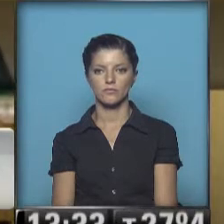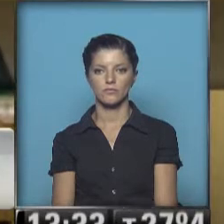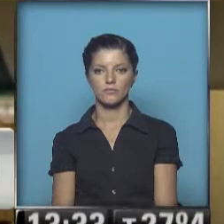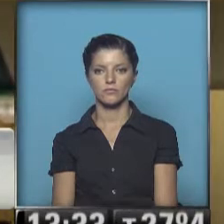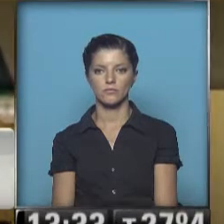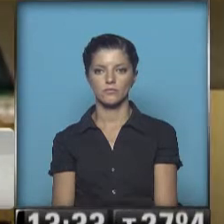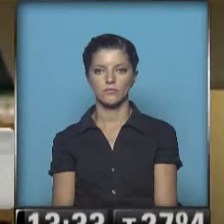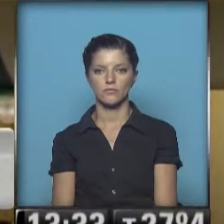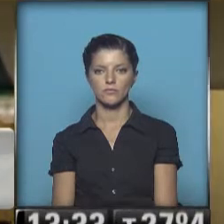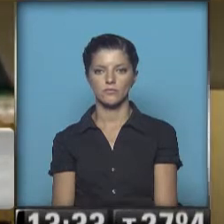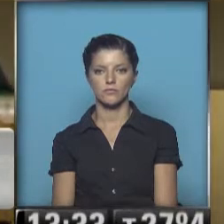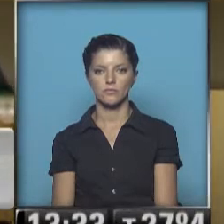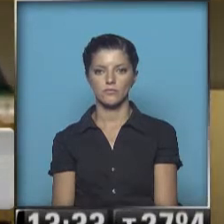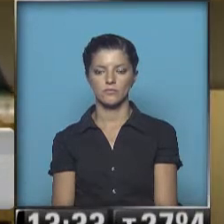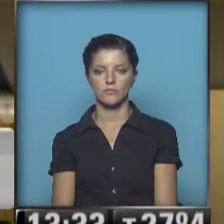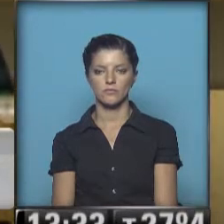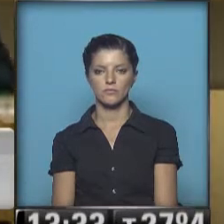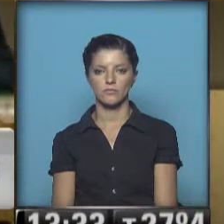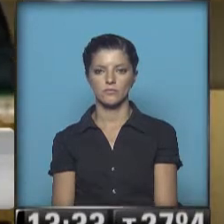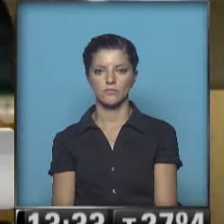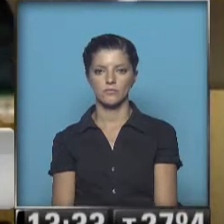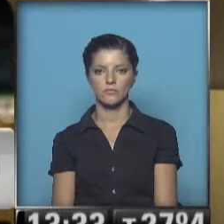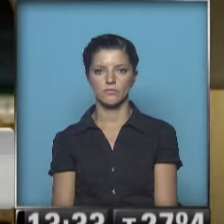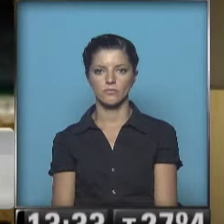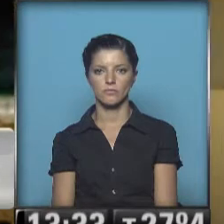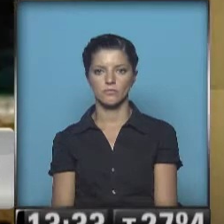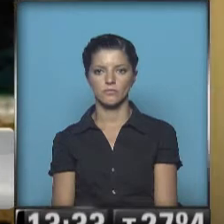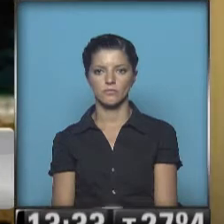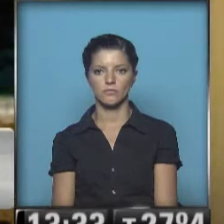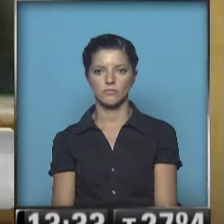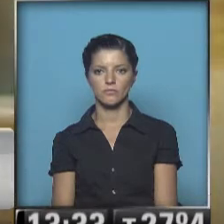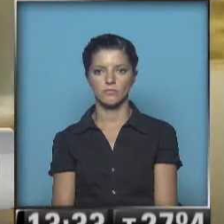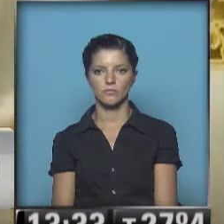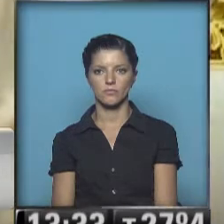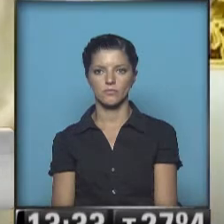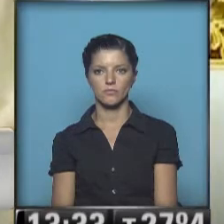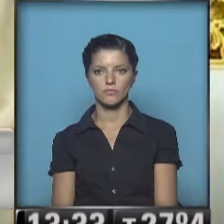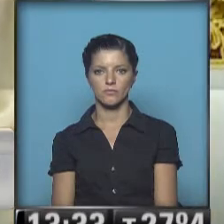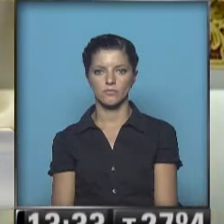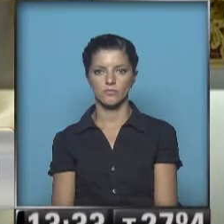herhalde bir daha düşmez diye kınıyorum ve uyarmak istiyorum.